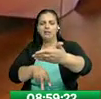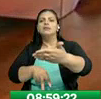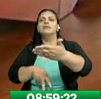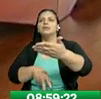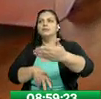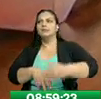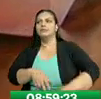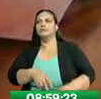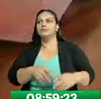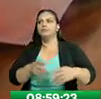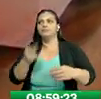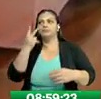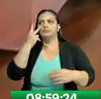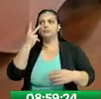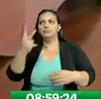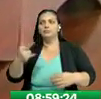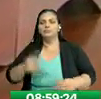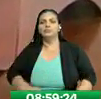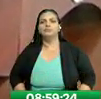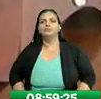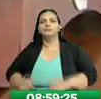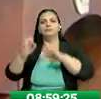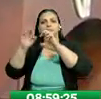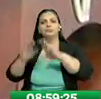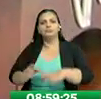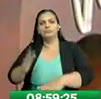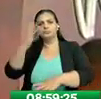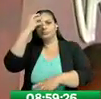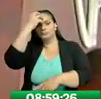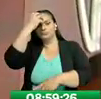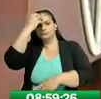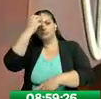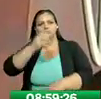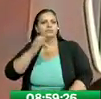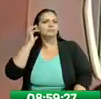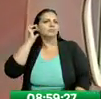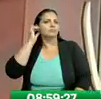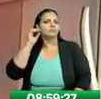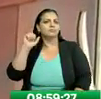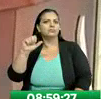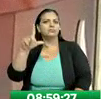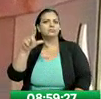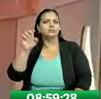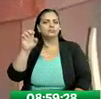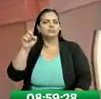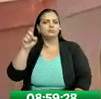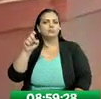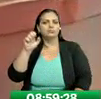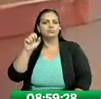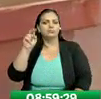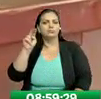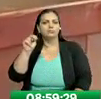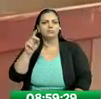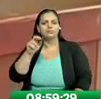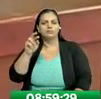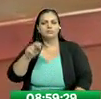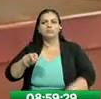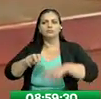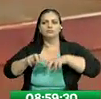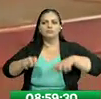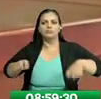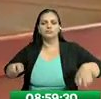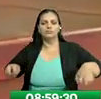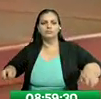Educación, Alexandra Higgins, también representantes de algunas instituciones como el municipio de Guayaquil, se encuentra el concejal